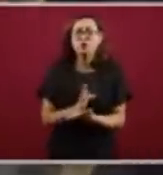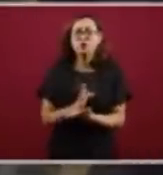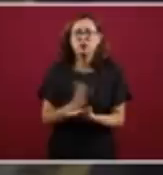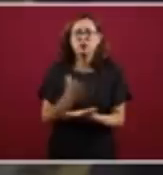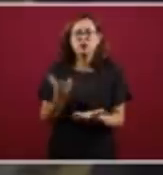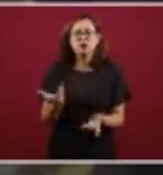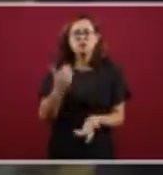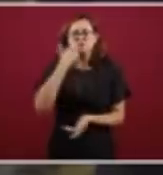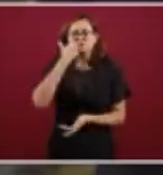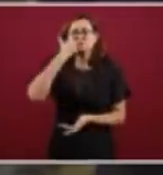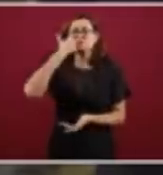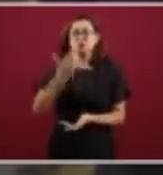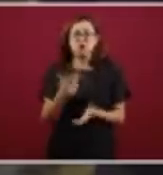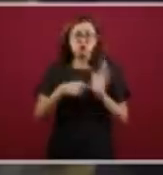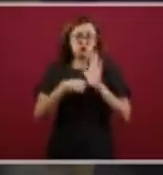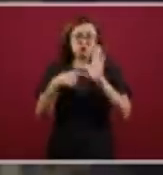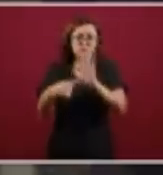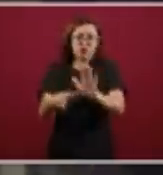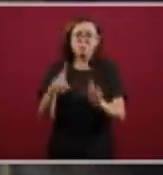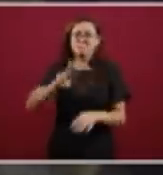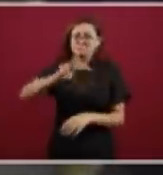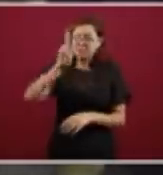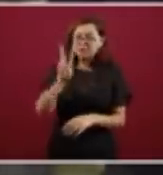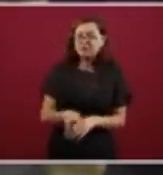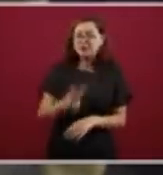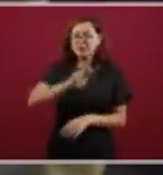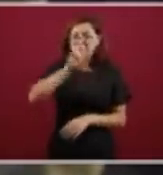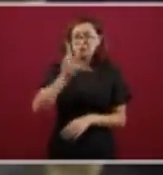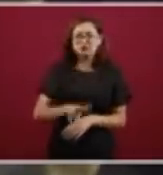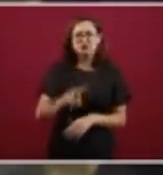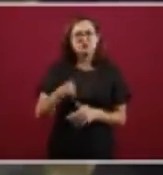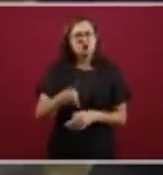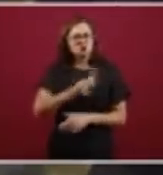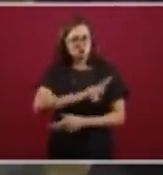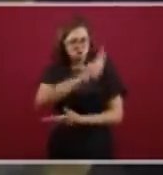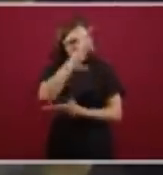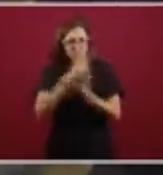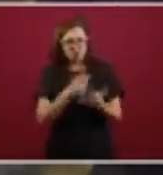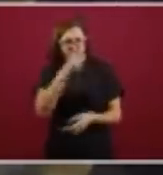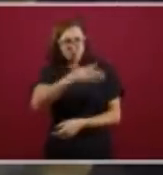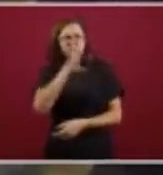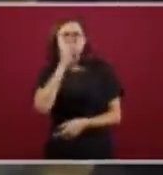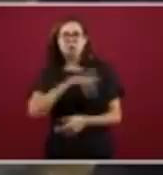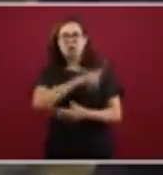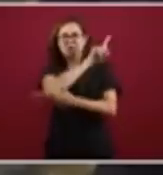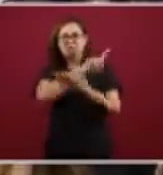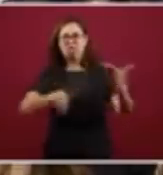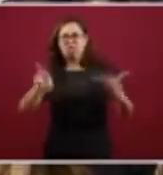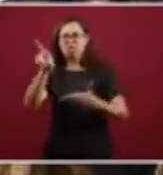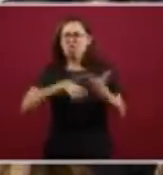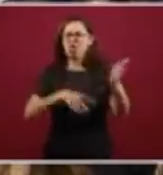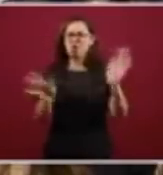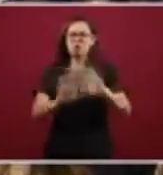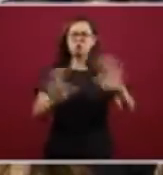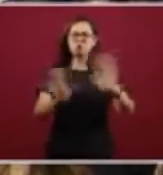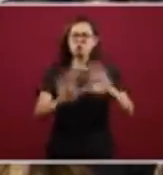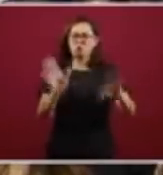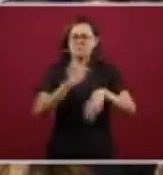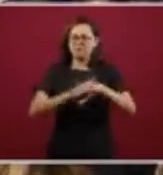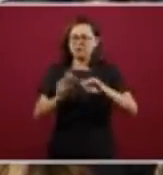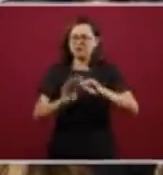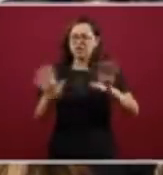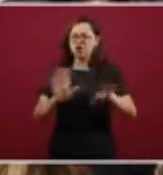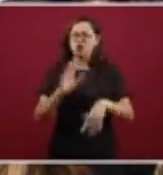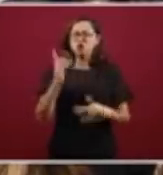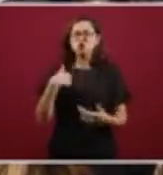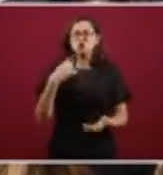esto es lo que está sucediendo, y les voy a repetir, no vengo a manchar el programa, presidente, que quede muy claro, presidente. Yo cuando pedí